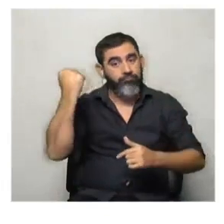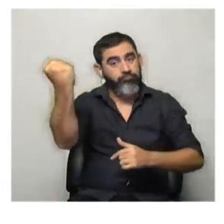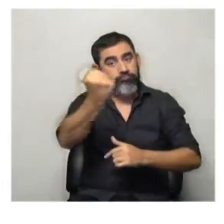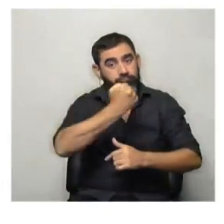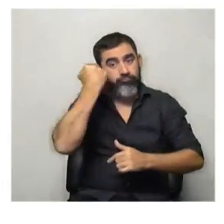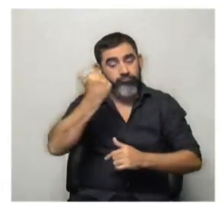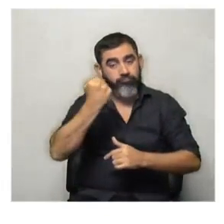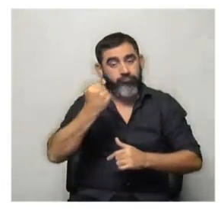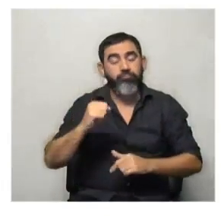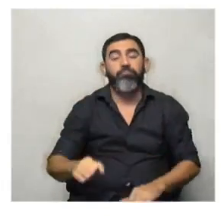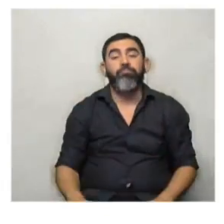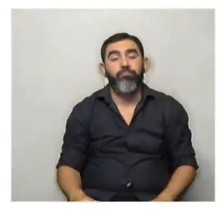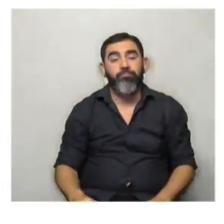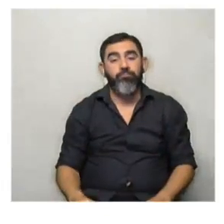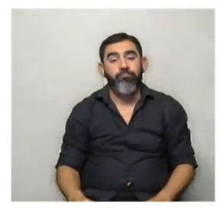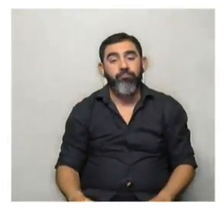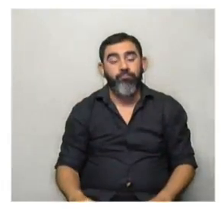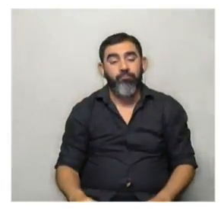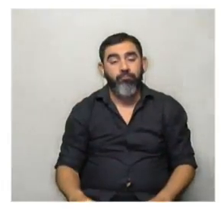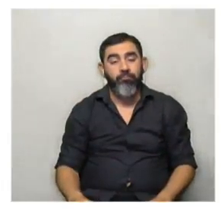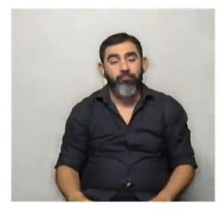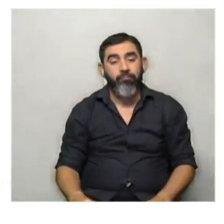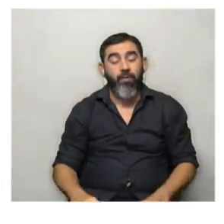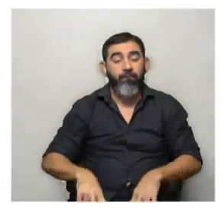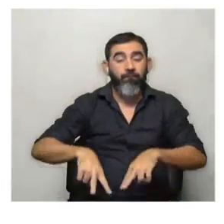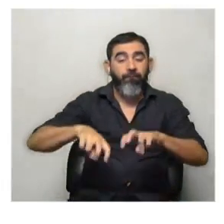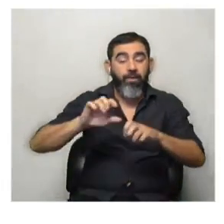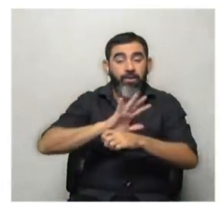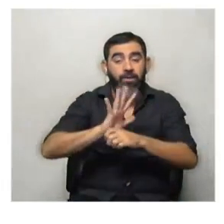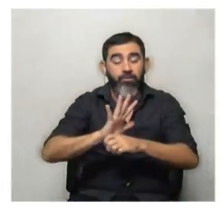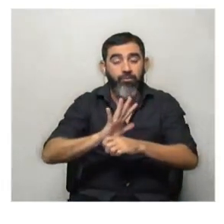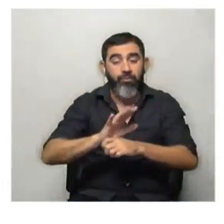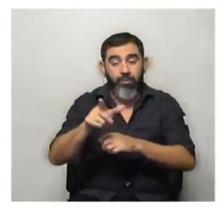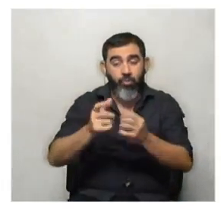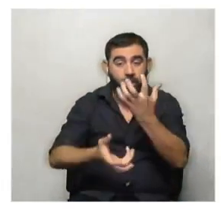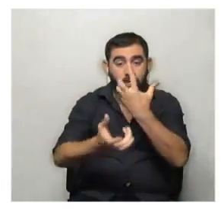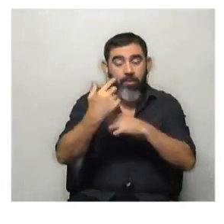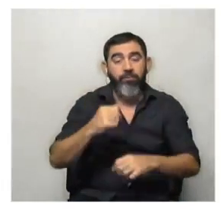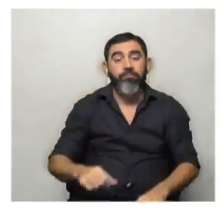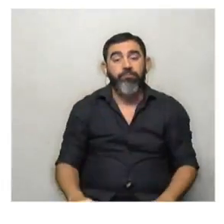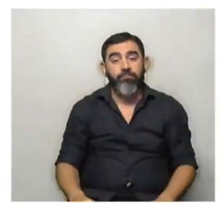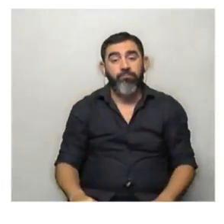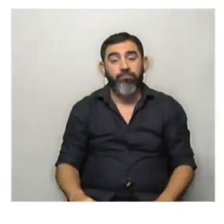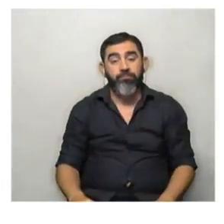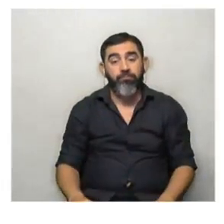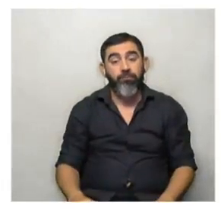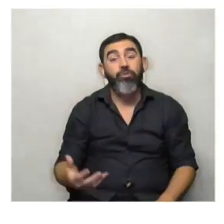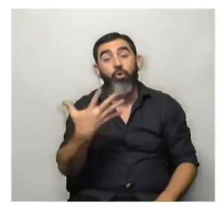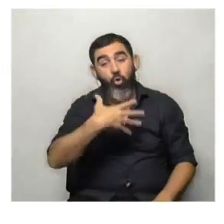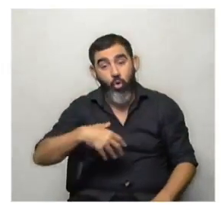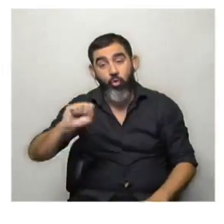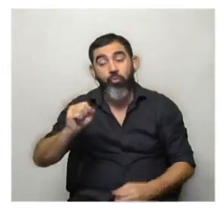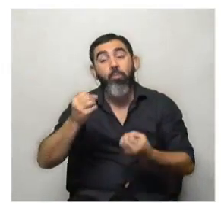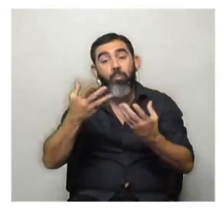de gran importancia, ¿no? para el estudio biológico, por ejemplo, de estos animales. De hecho, se los llevaron justamente por